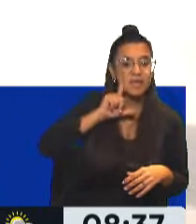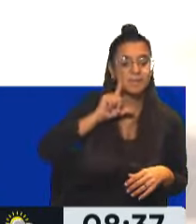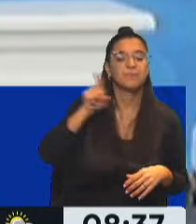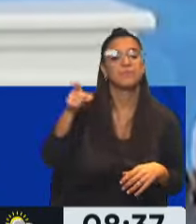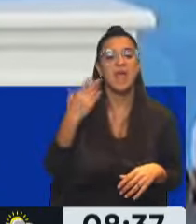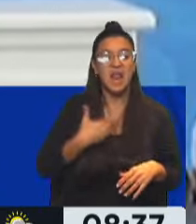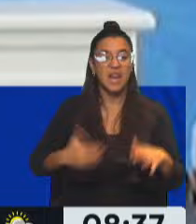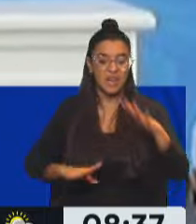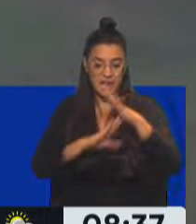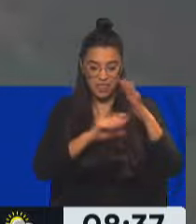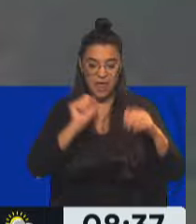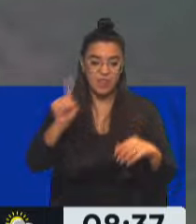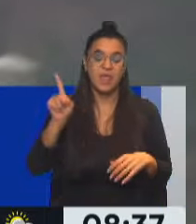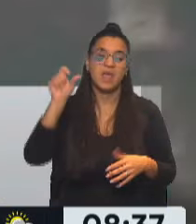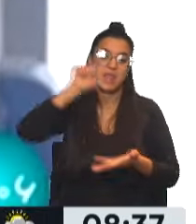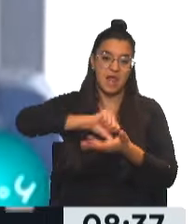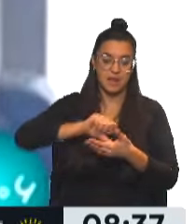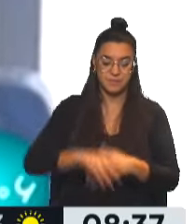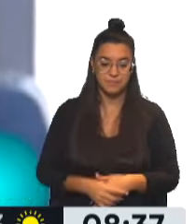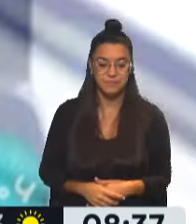líder supremo de Irán